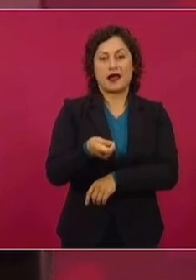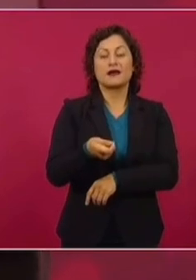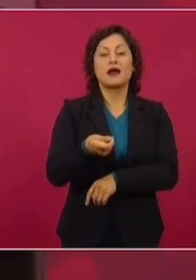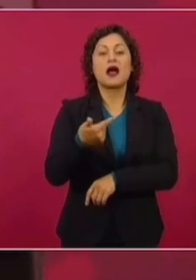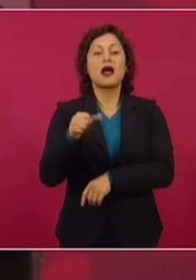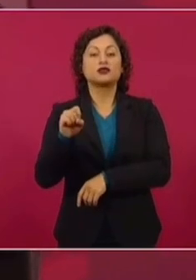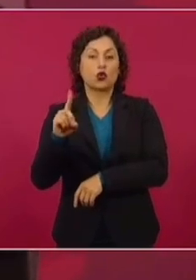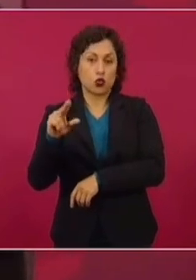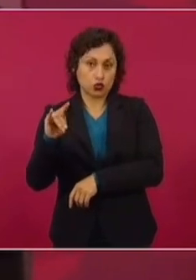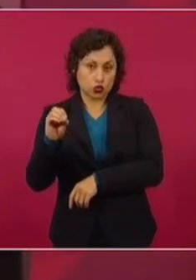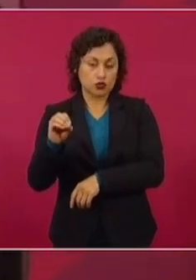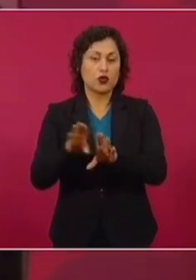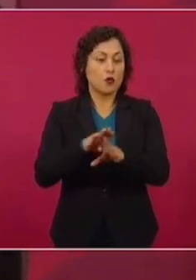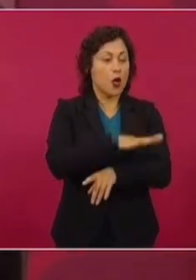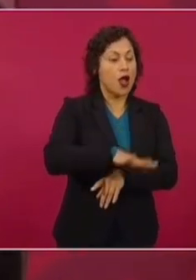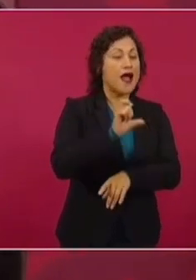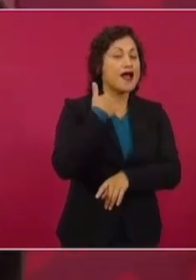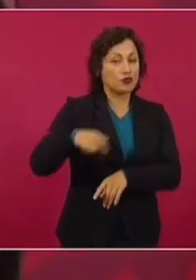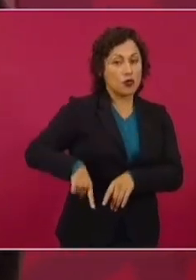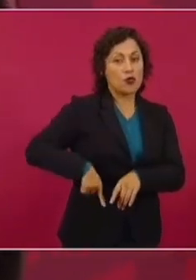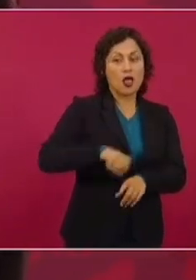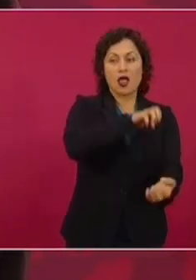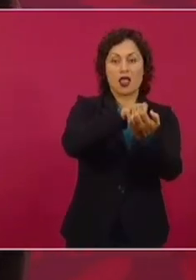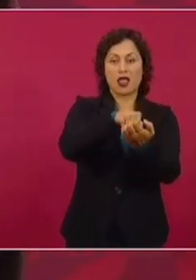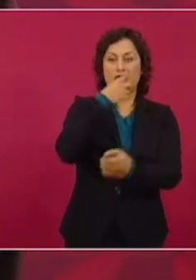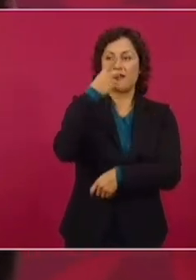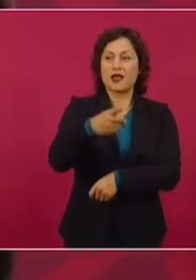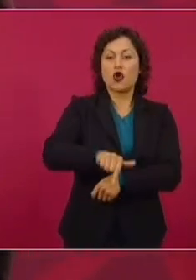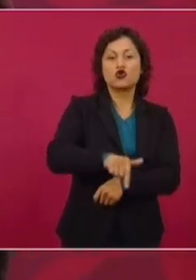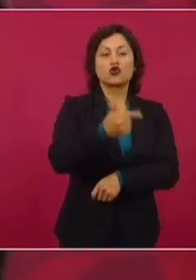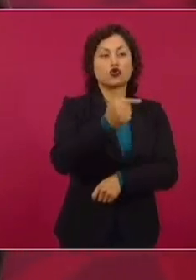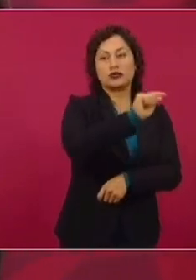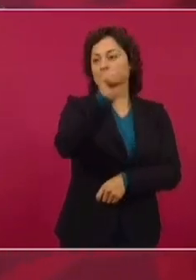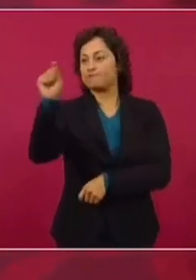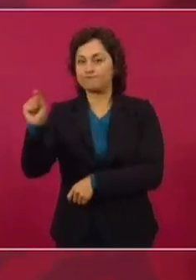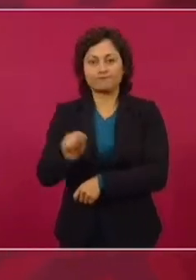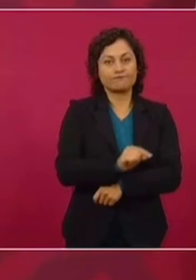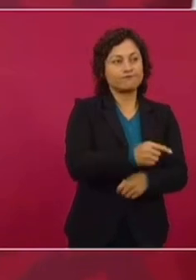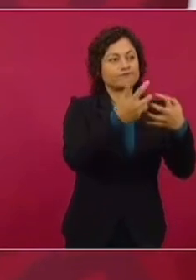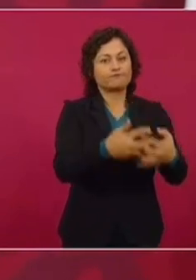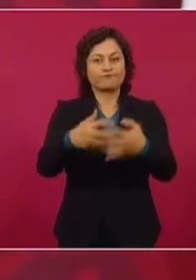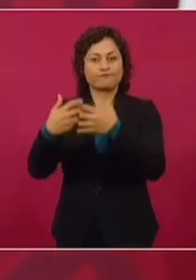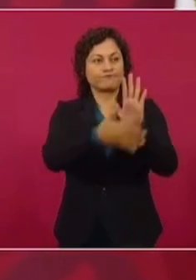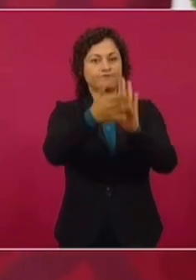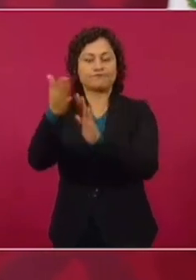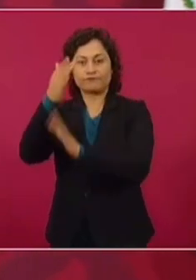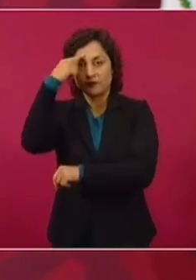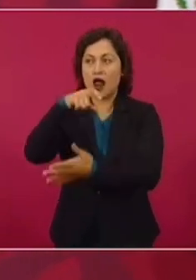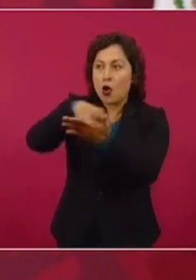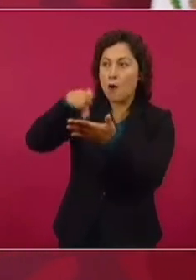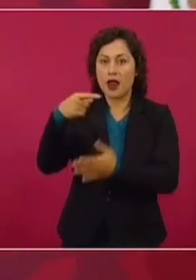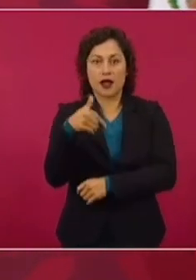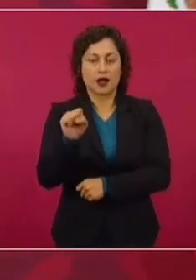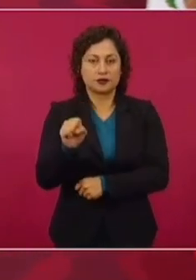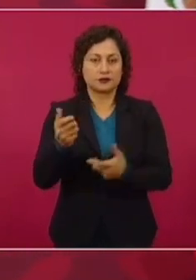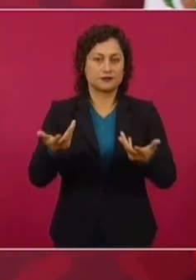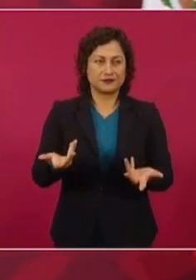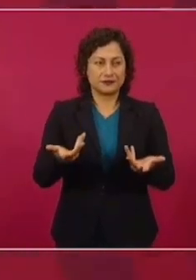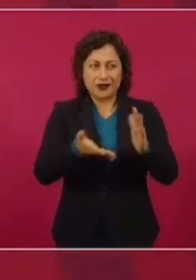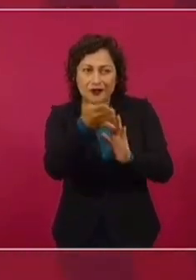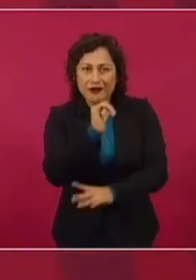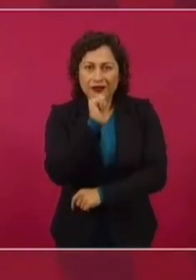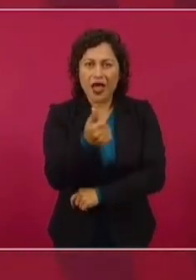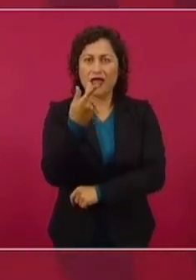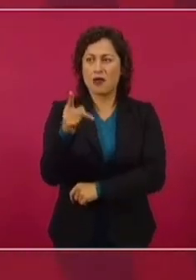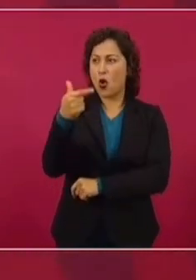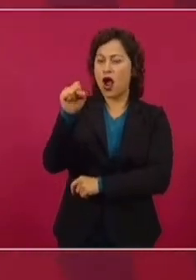de que iban a construir 12 plantas termoeléctricas y que necesitaban comprar gas. No hicieron las termoeléctricas, pero sí compraron el gas